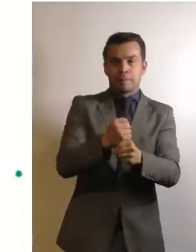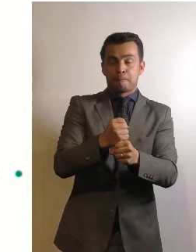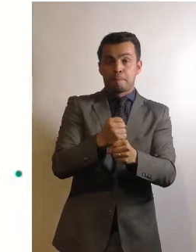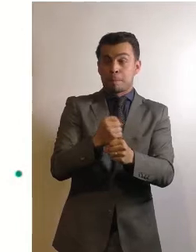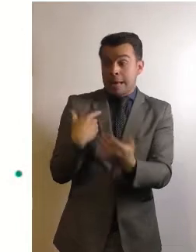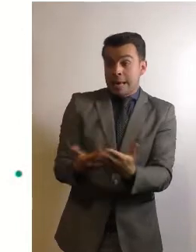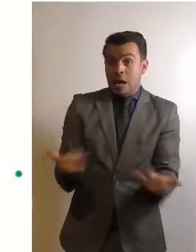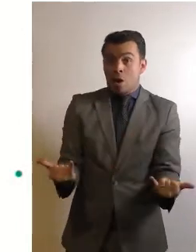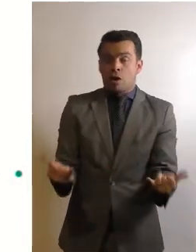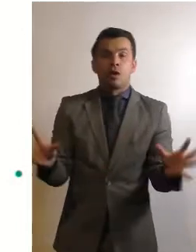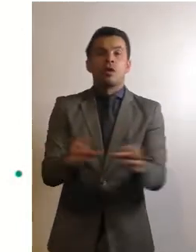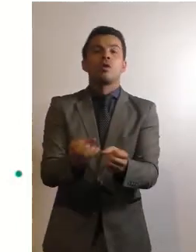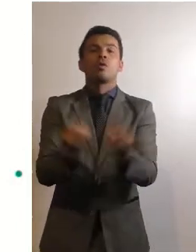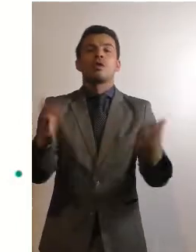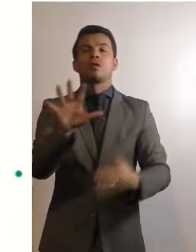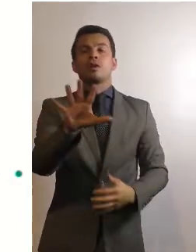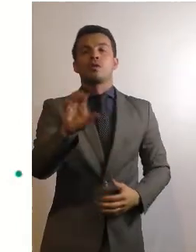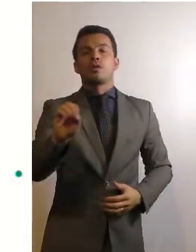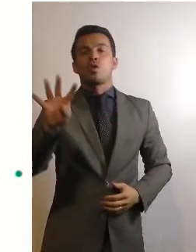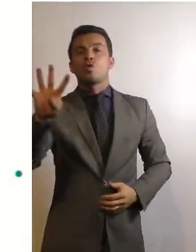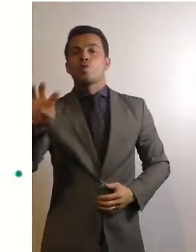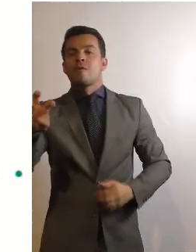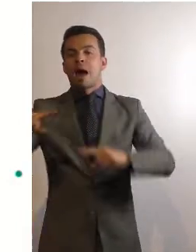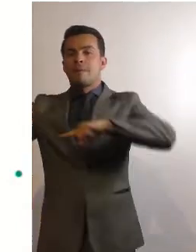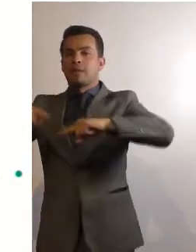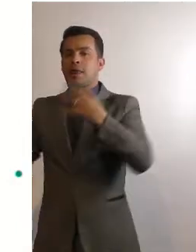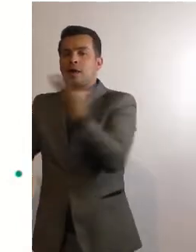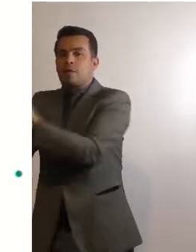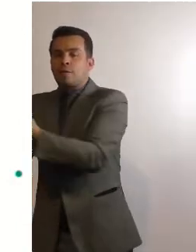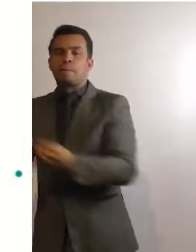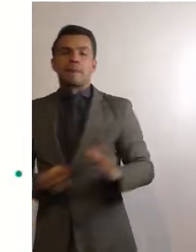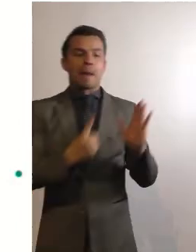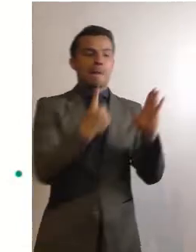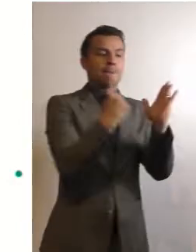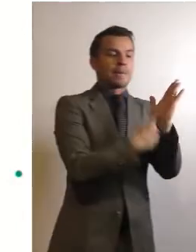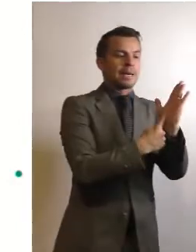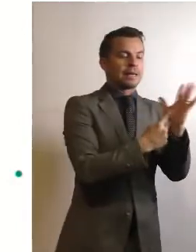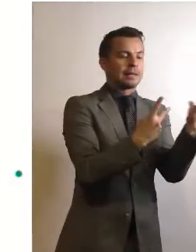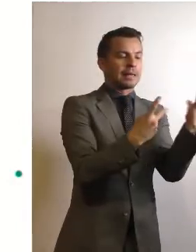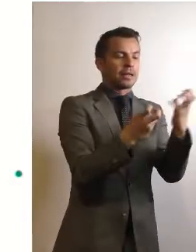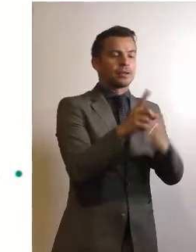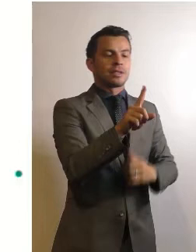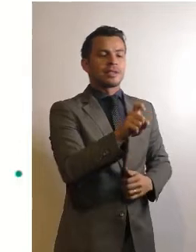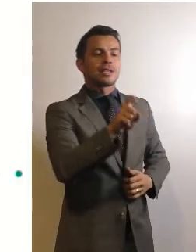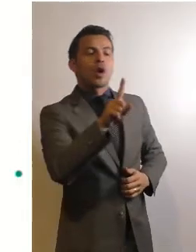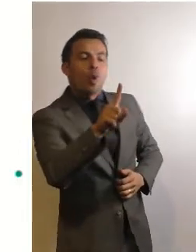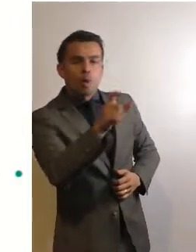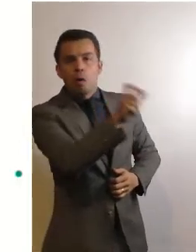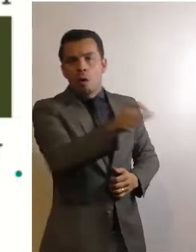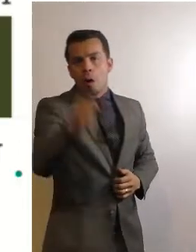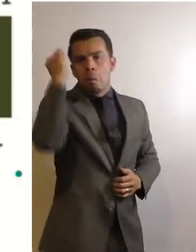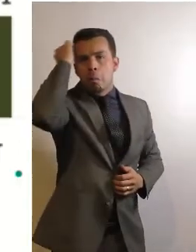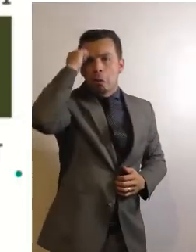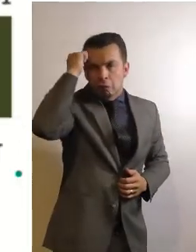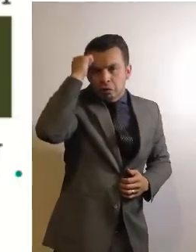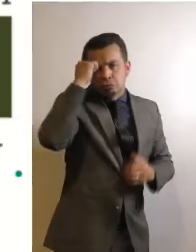con 509 administrativos y 1.761 académicos. Siguiente.